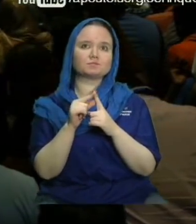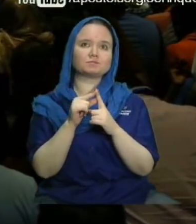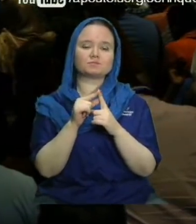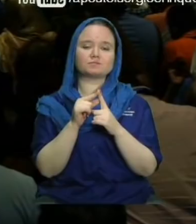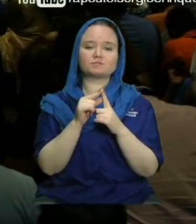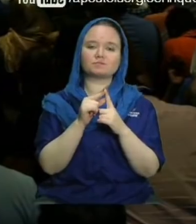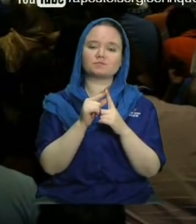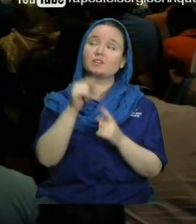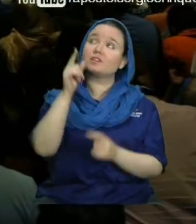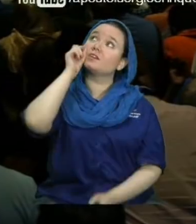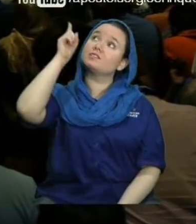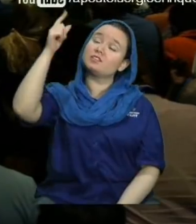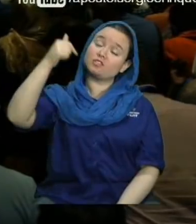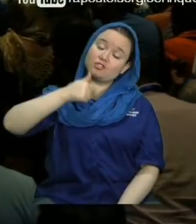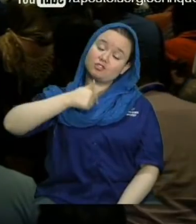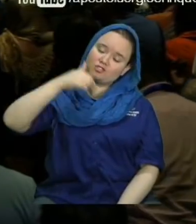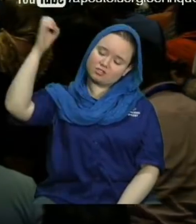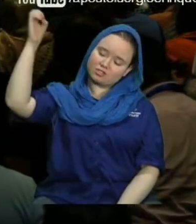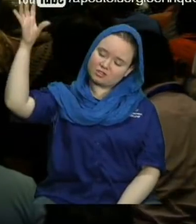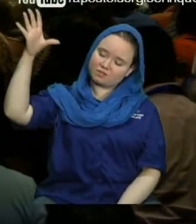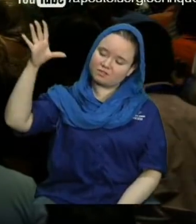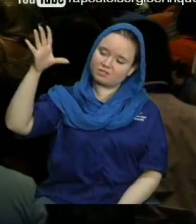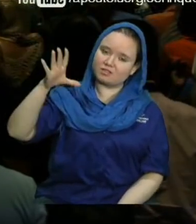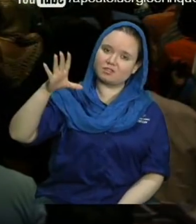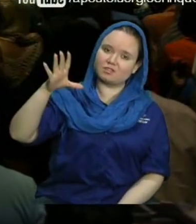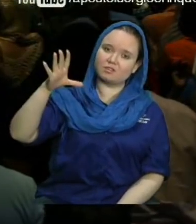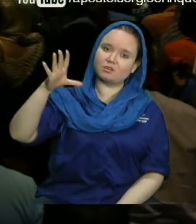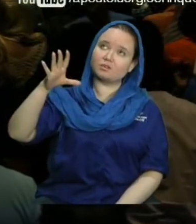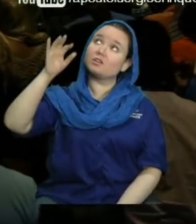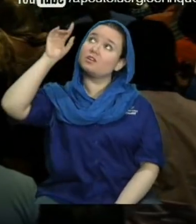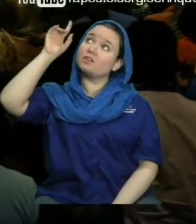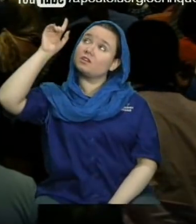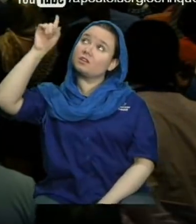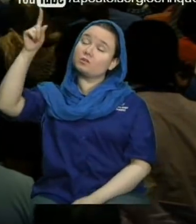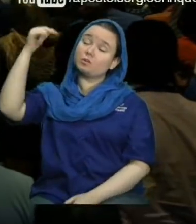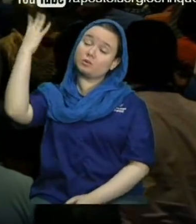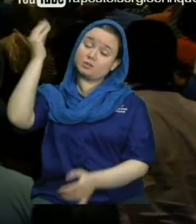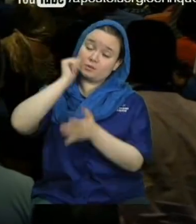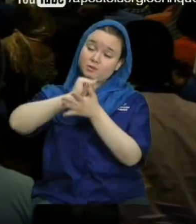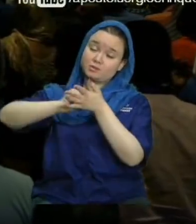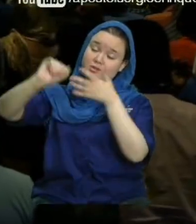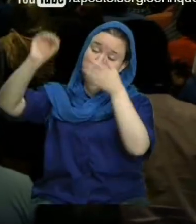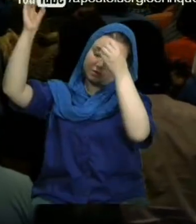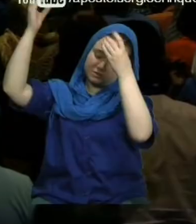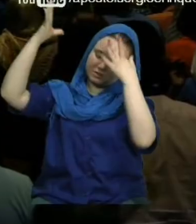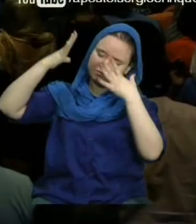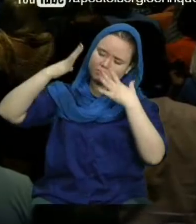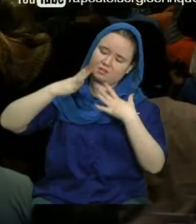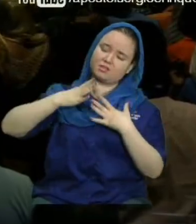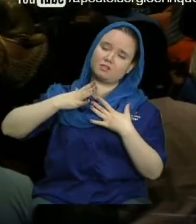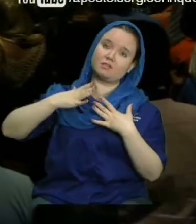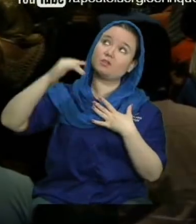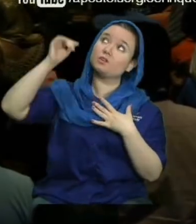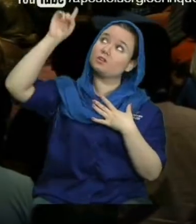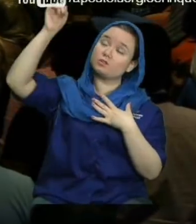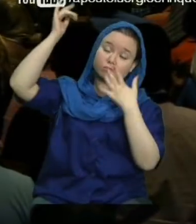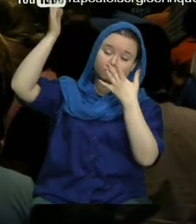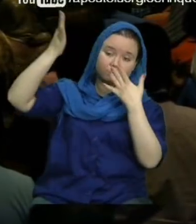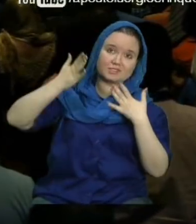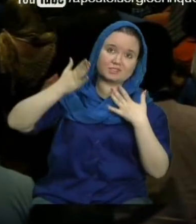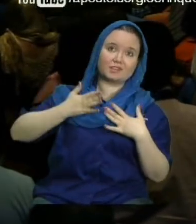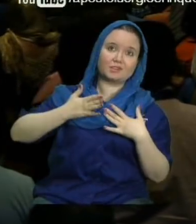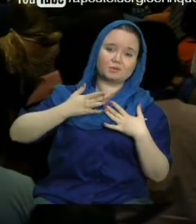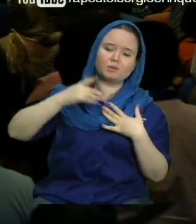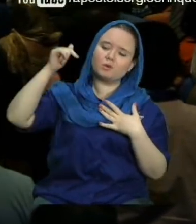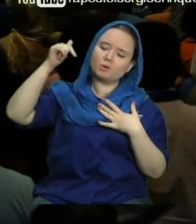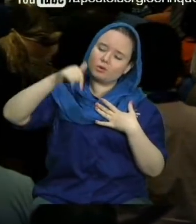Así te bendigo, Señor, la unción que me has dado en la lejanía estos años, te